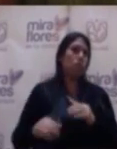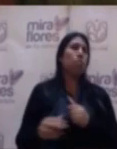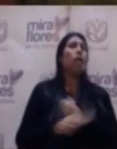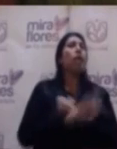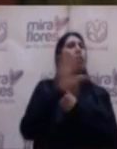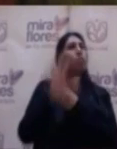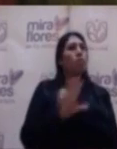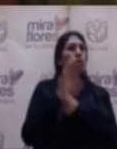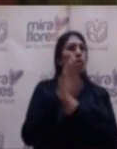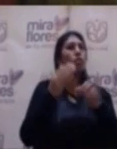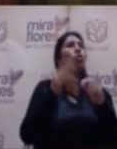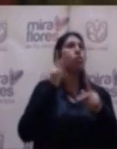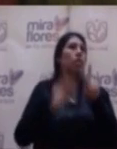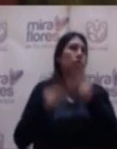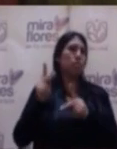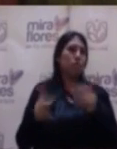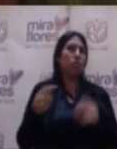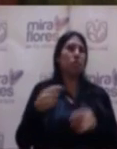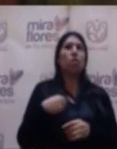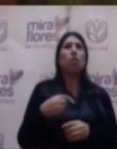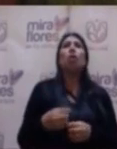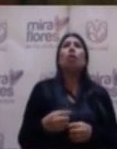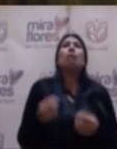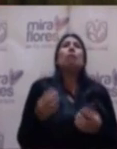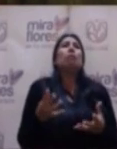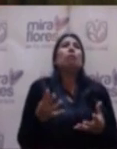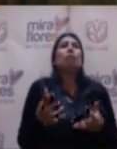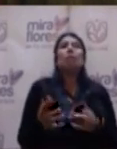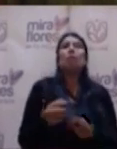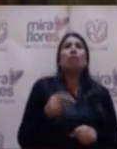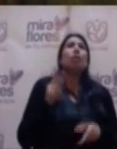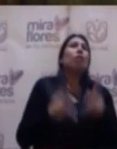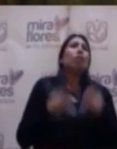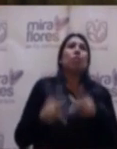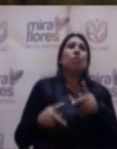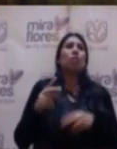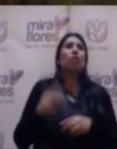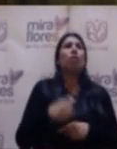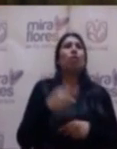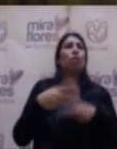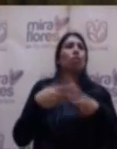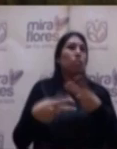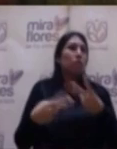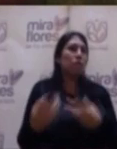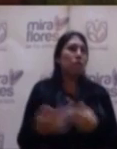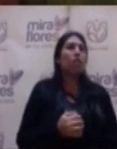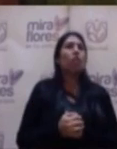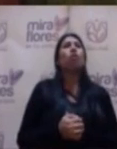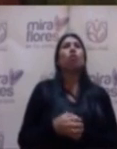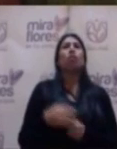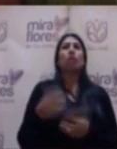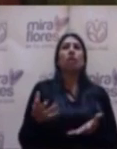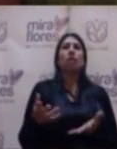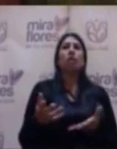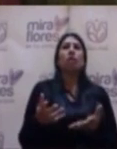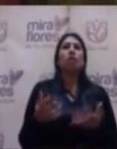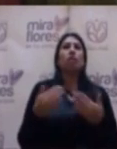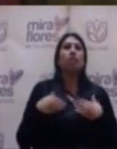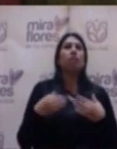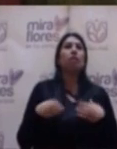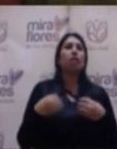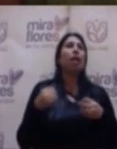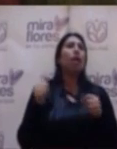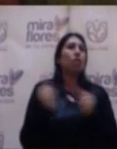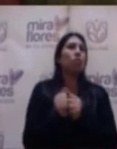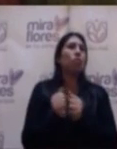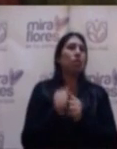yo espero no defraudar la expectativa de las vecinas y los vecinos que apostaron a que yo estaría con Jorge 4 años.